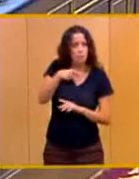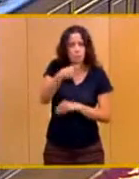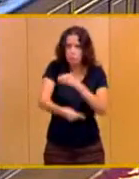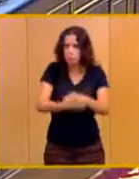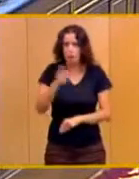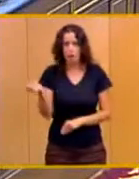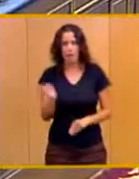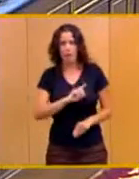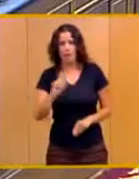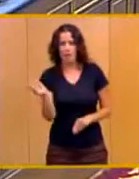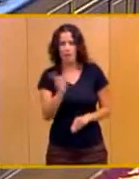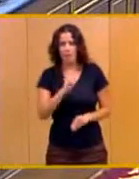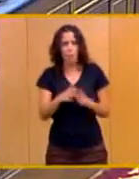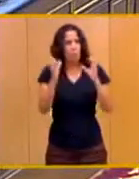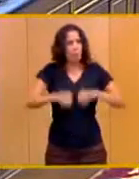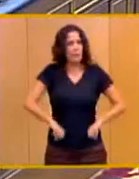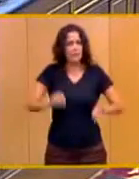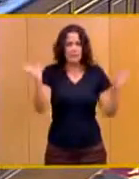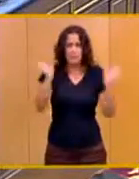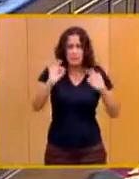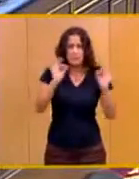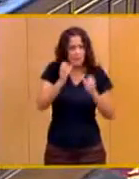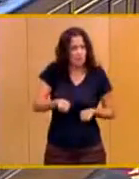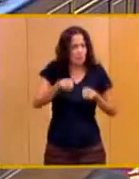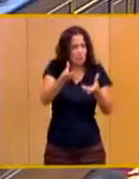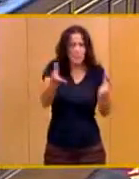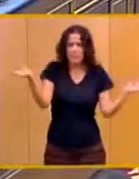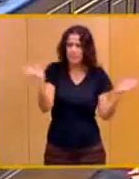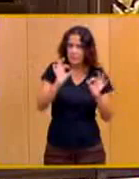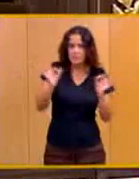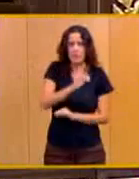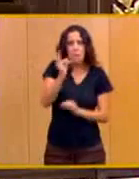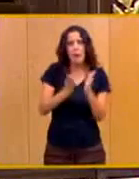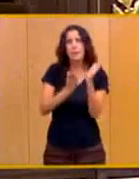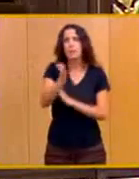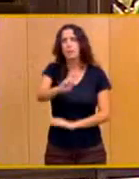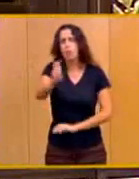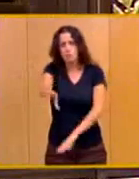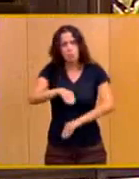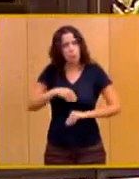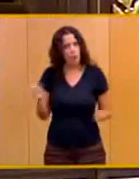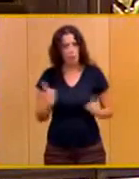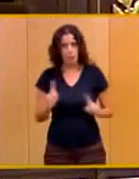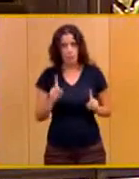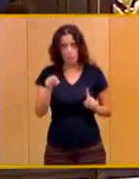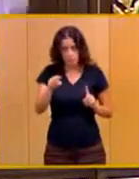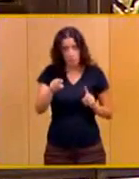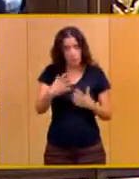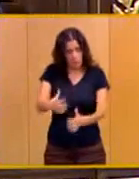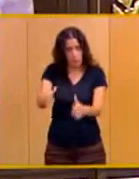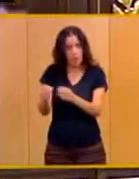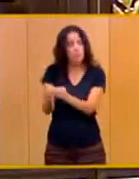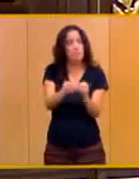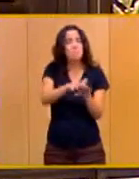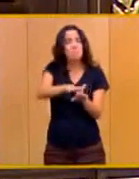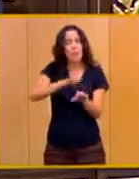unilateralmente, sin pactar, sin informar, y además no acepta la alternativa de la Cámara, que por mayoría, porque fue por mayoría, le exigió que